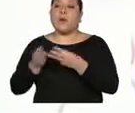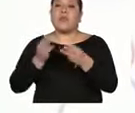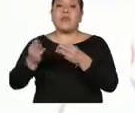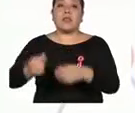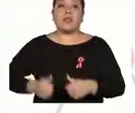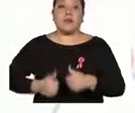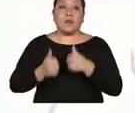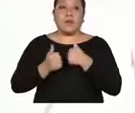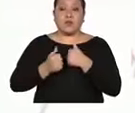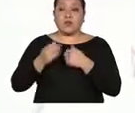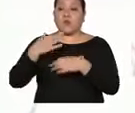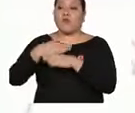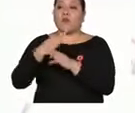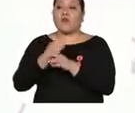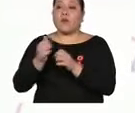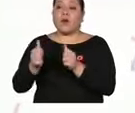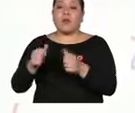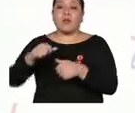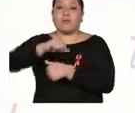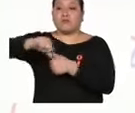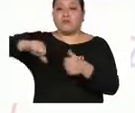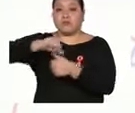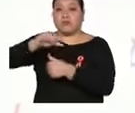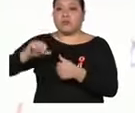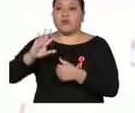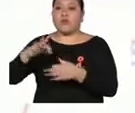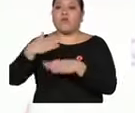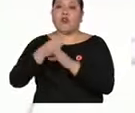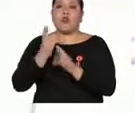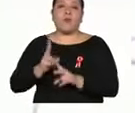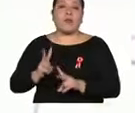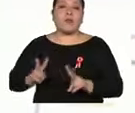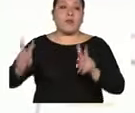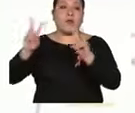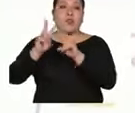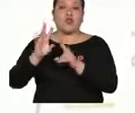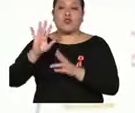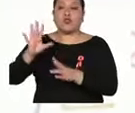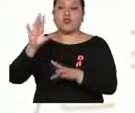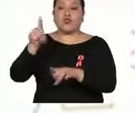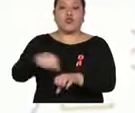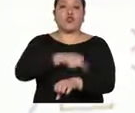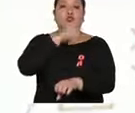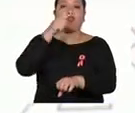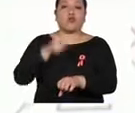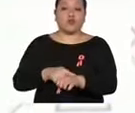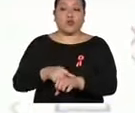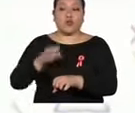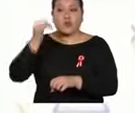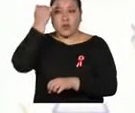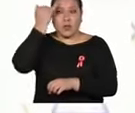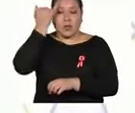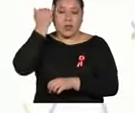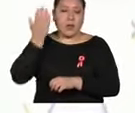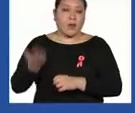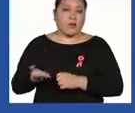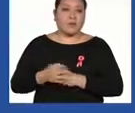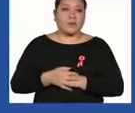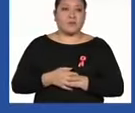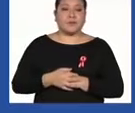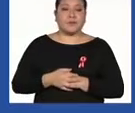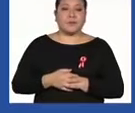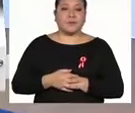las maneras de vivir juntos, los sistemas de valores, las tradiciones y las creencias.